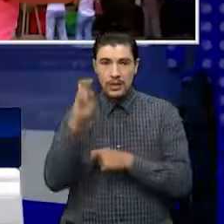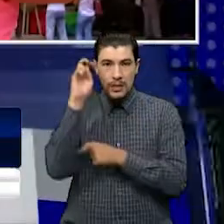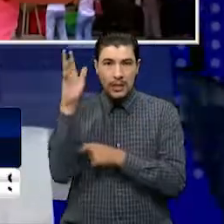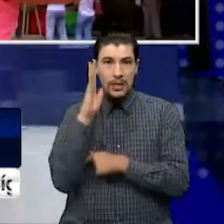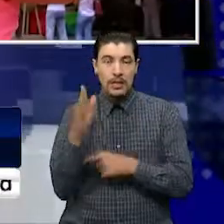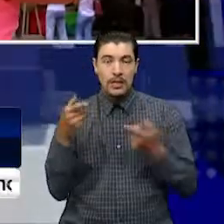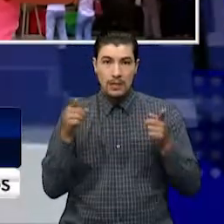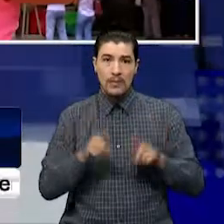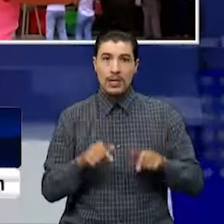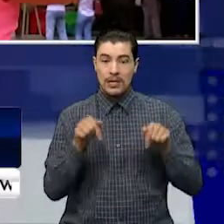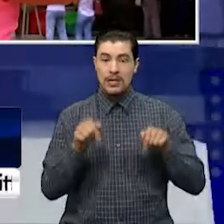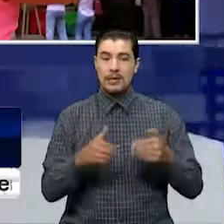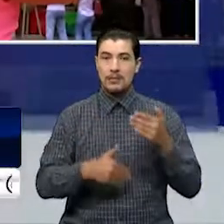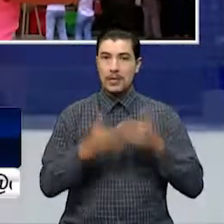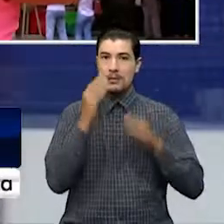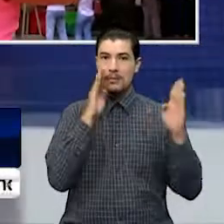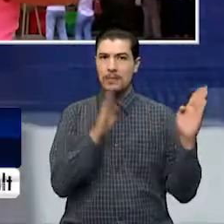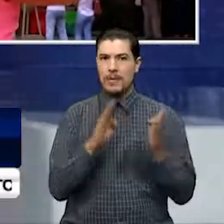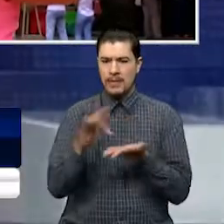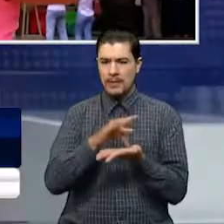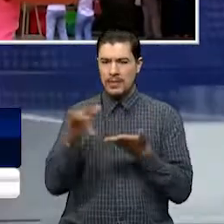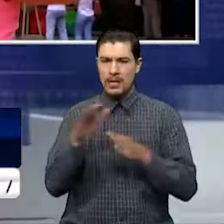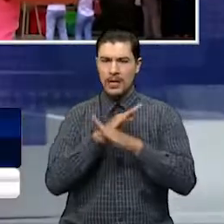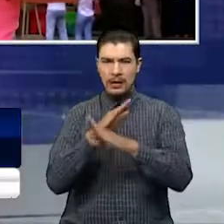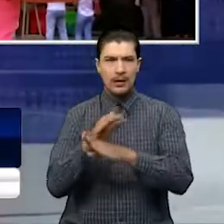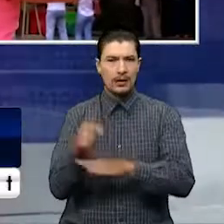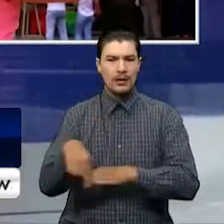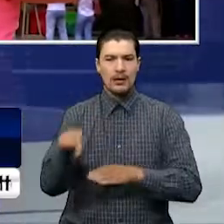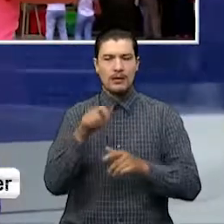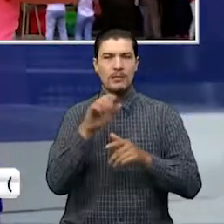y televidentes, hasta aquí toda la información. Con la cámara de David Ortiz